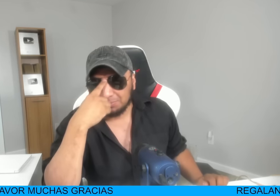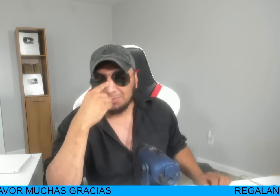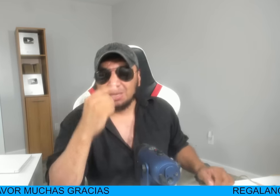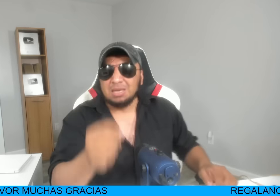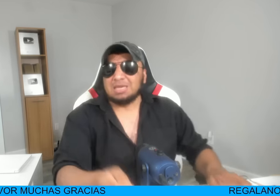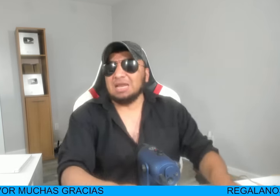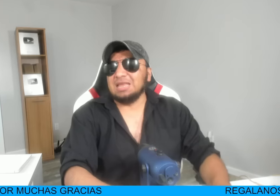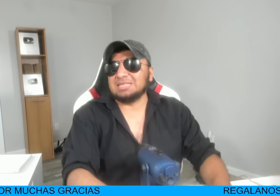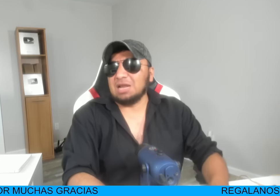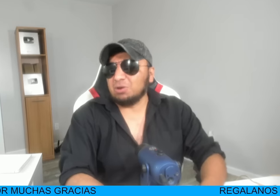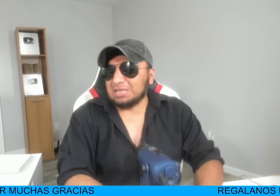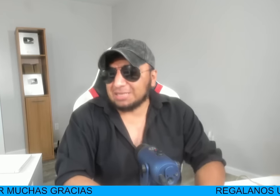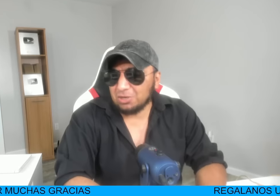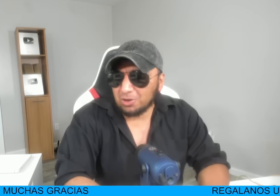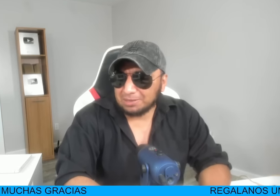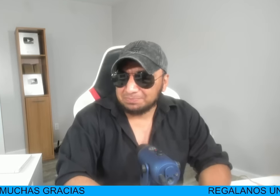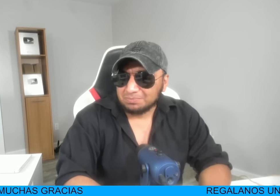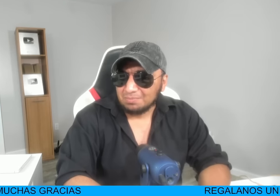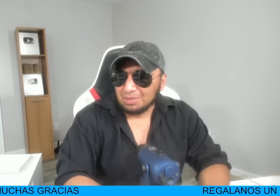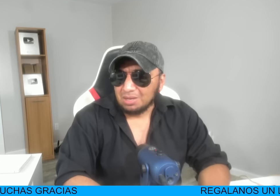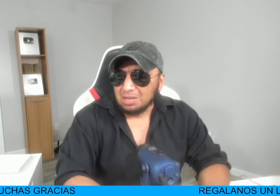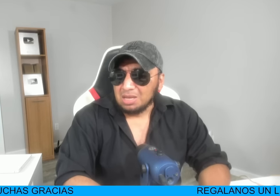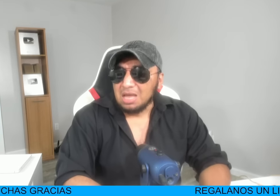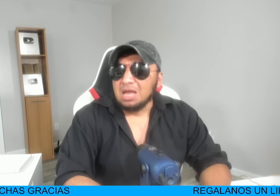pues? ¿Quién le dice algo a esta señora?